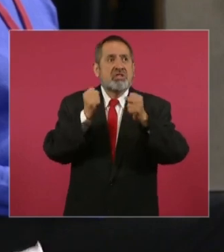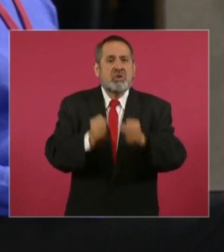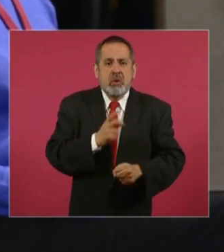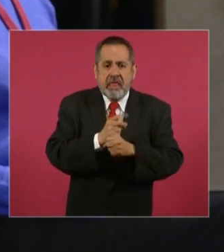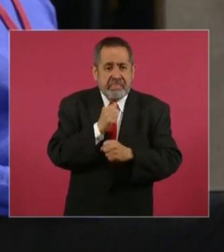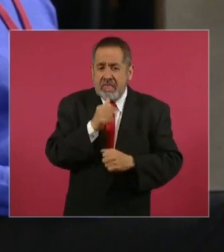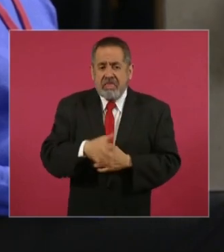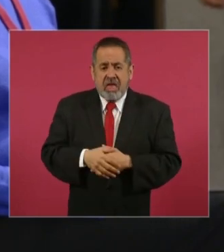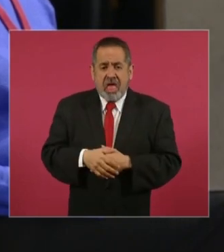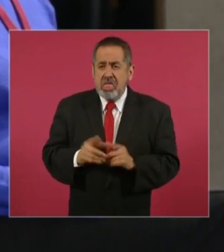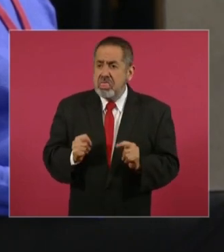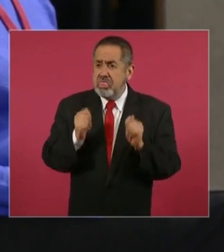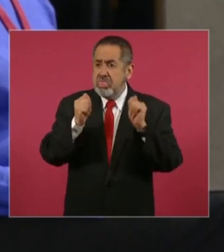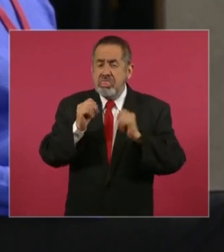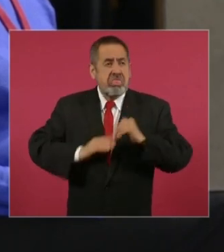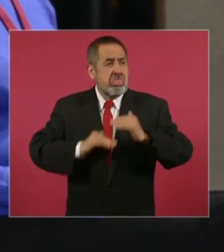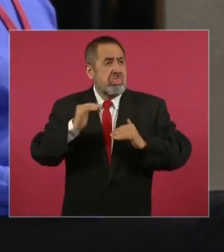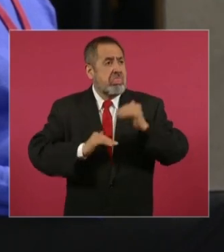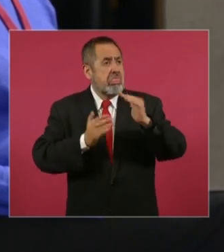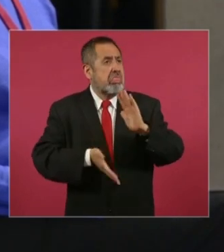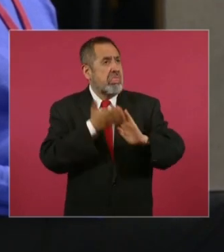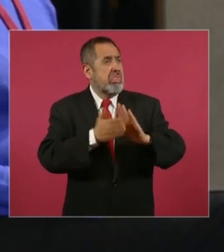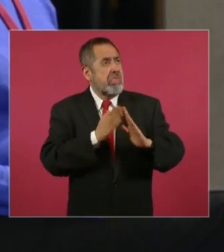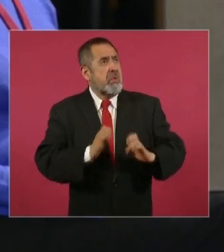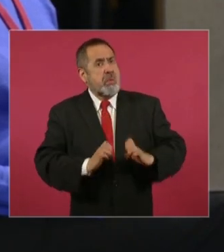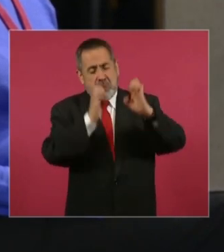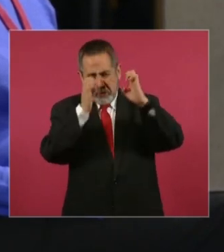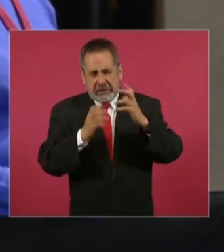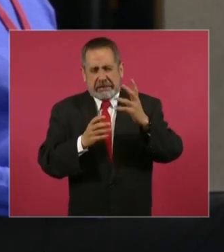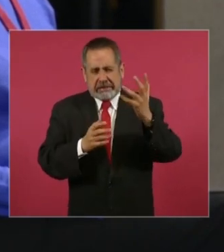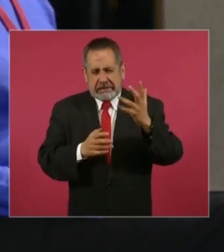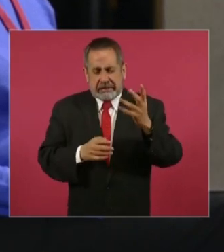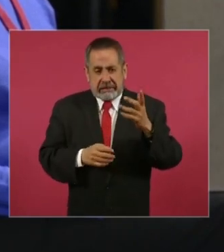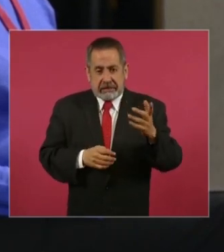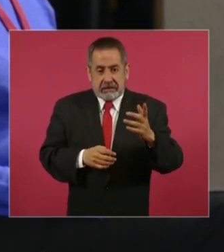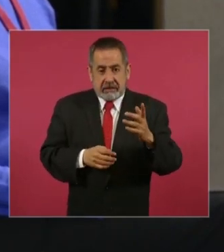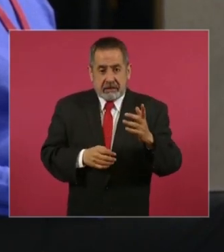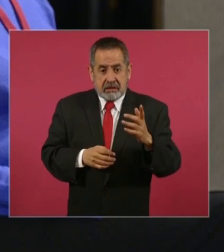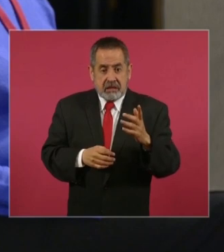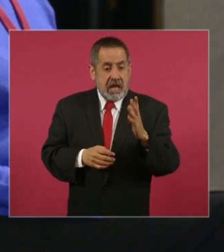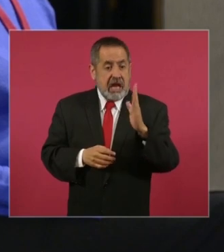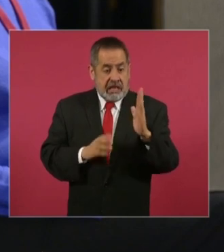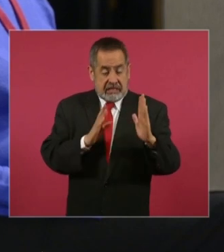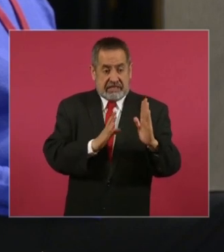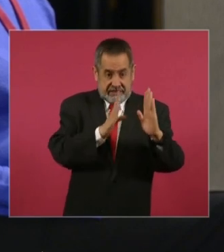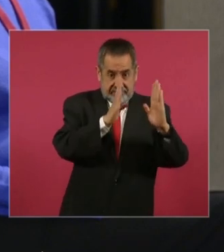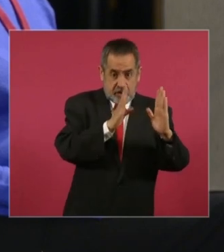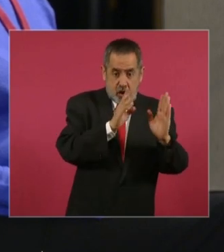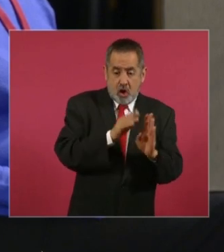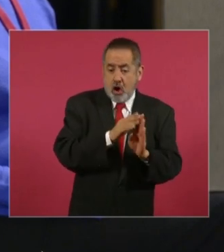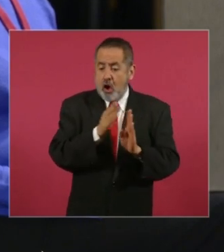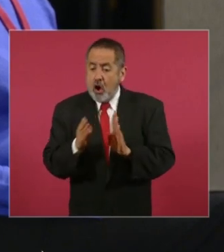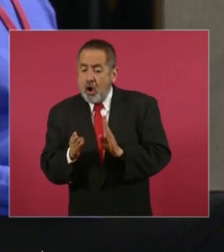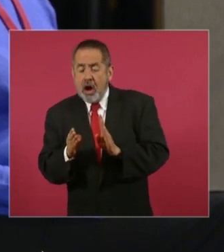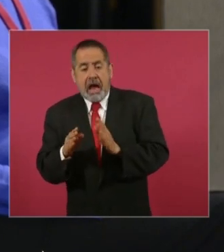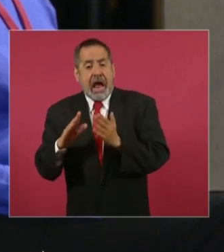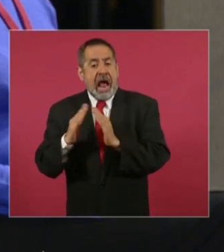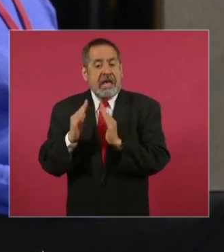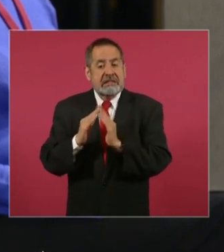seguridad ni lo que marca la ley. Ese edificio se recarga en una residencia que se llama Copa de